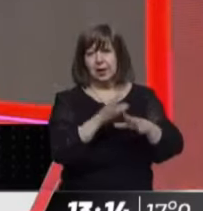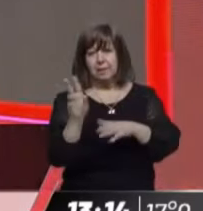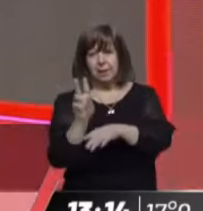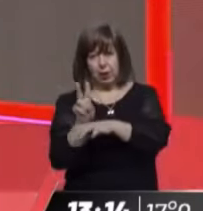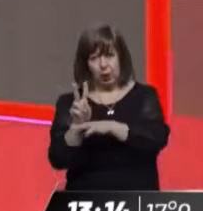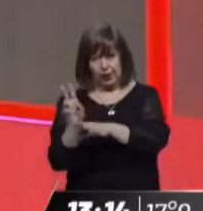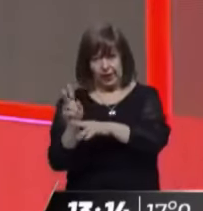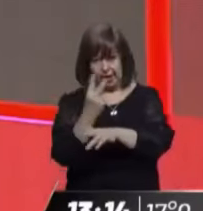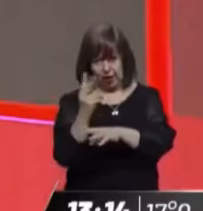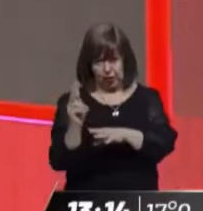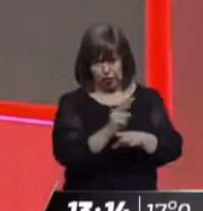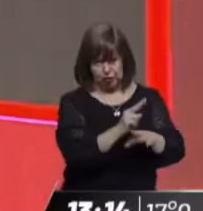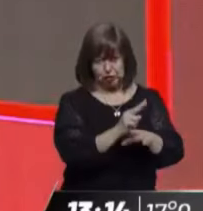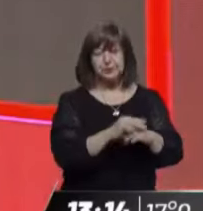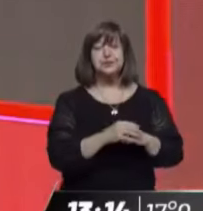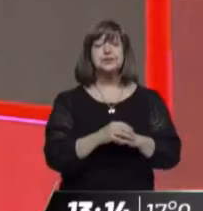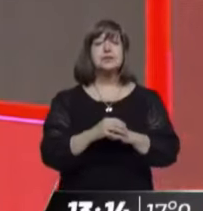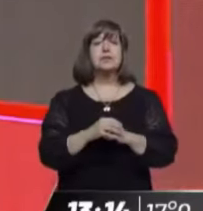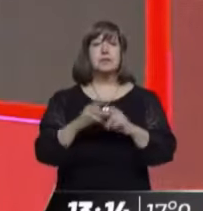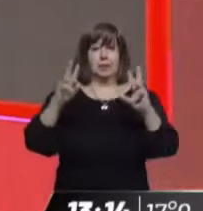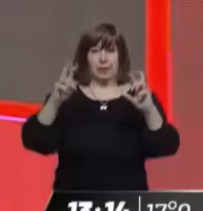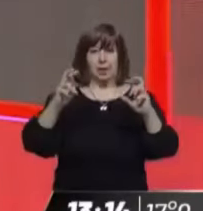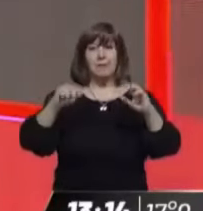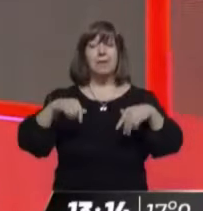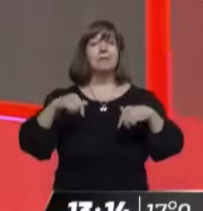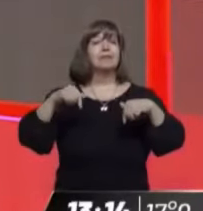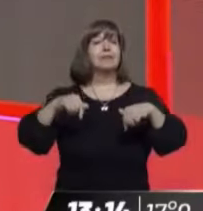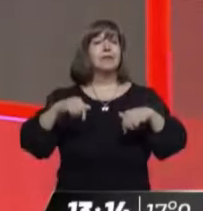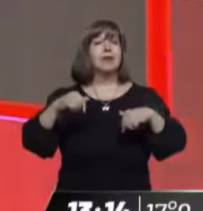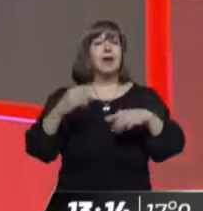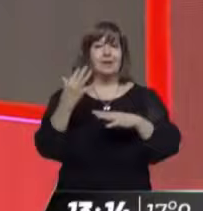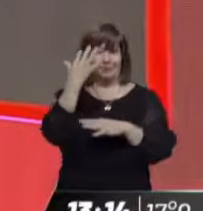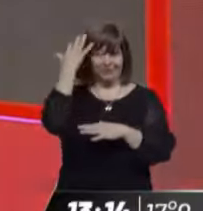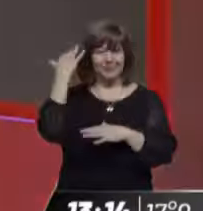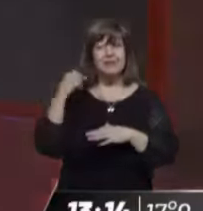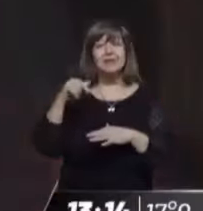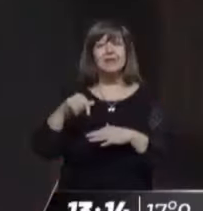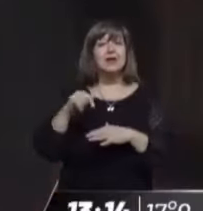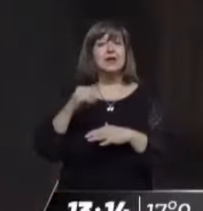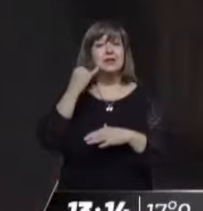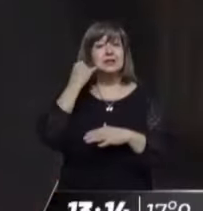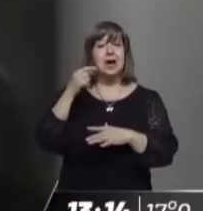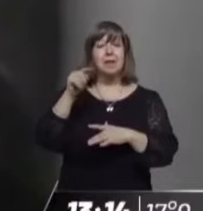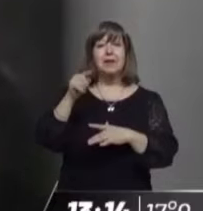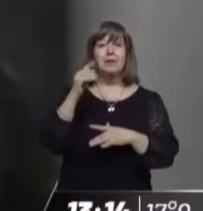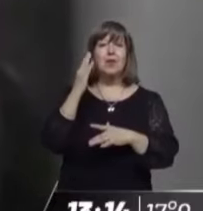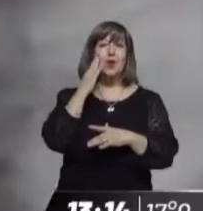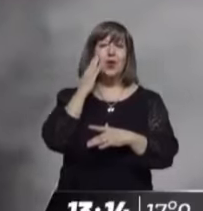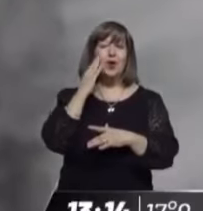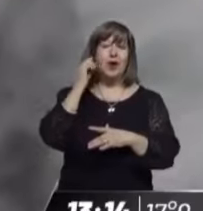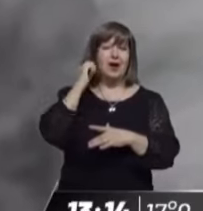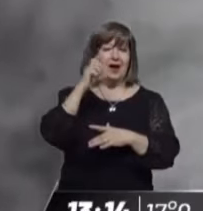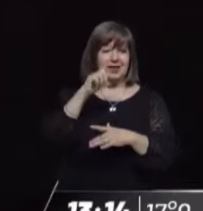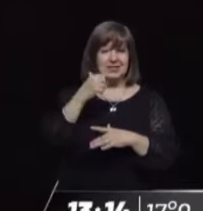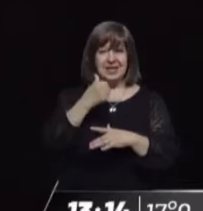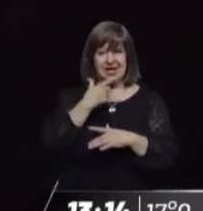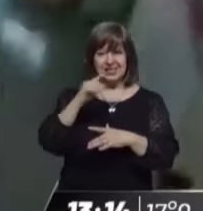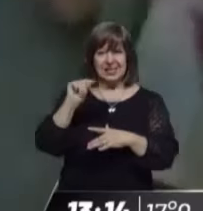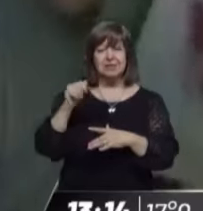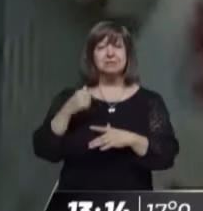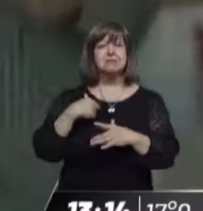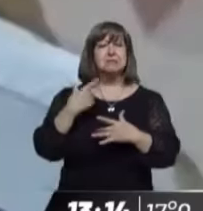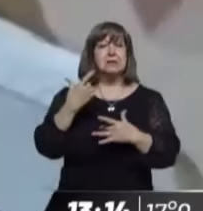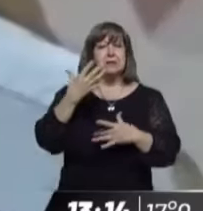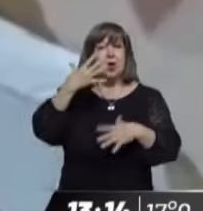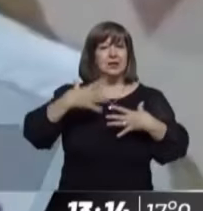Y vamos a hablar un poco de la salud de Antonio Gasalla, uno de los capocómicos más importantes que ha dado la República Argentina y que por